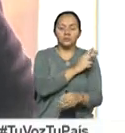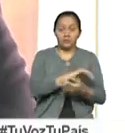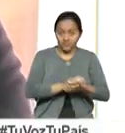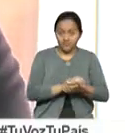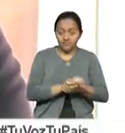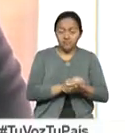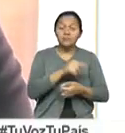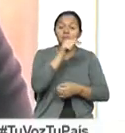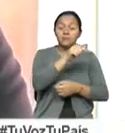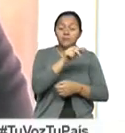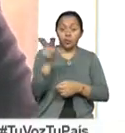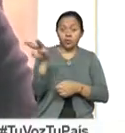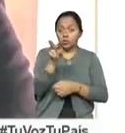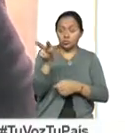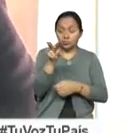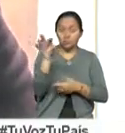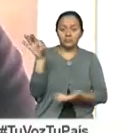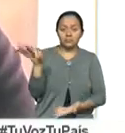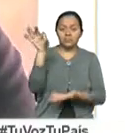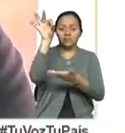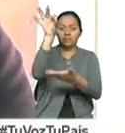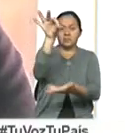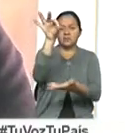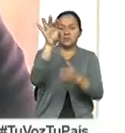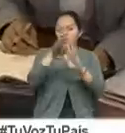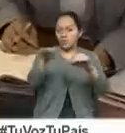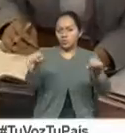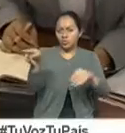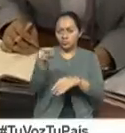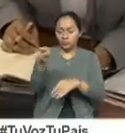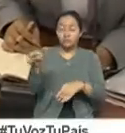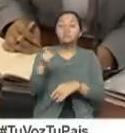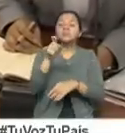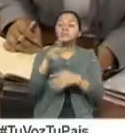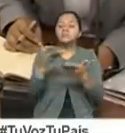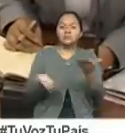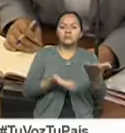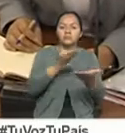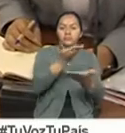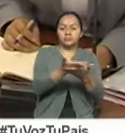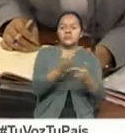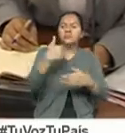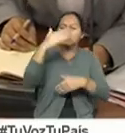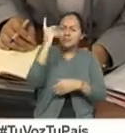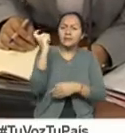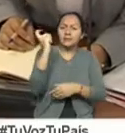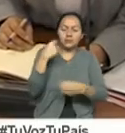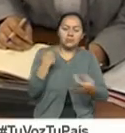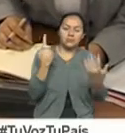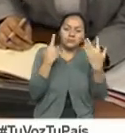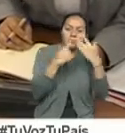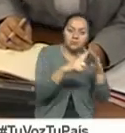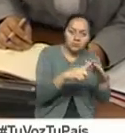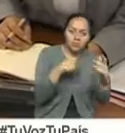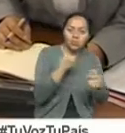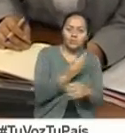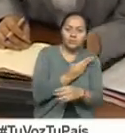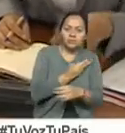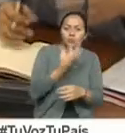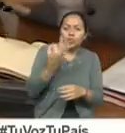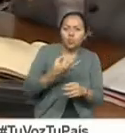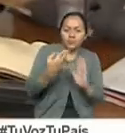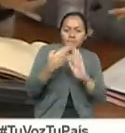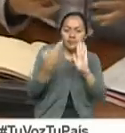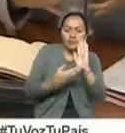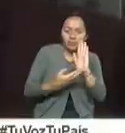Daniel Vázquez y Andrés Santos, representantes de estudiantiles, plantearon una mayor participación en las universidades y que se cumplan sus derechos